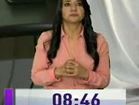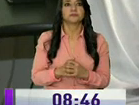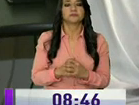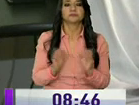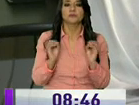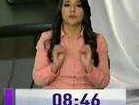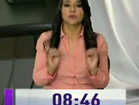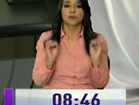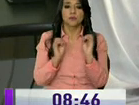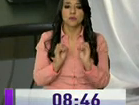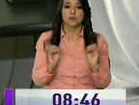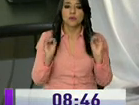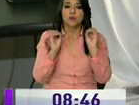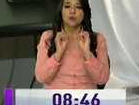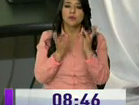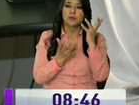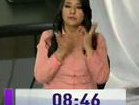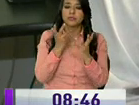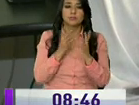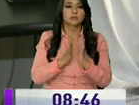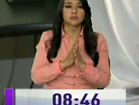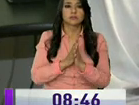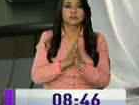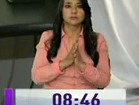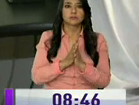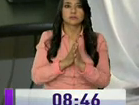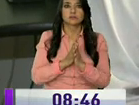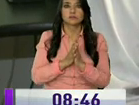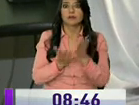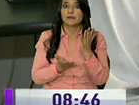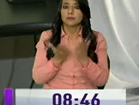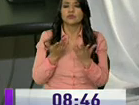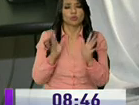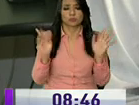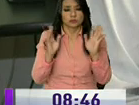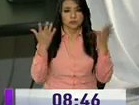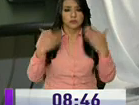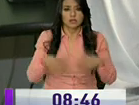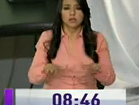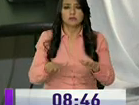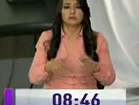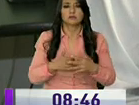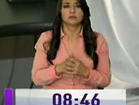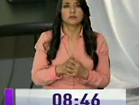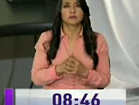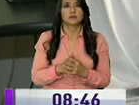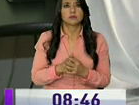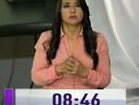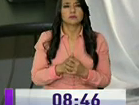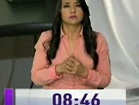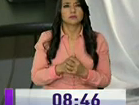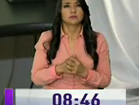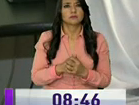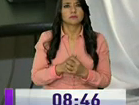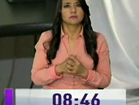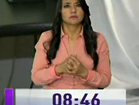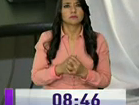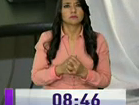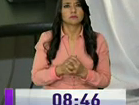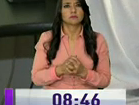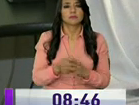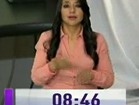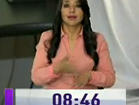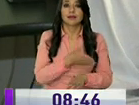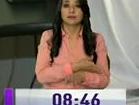La posibilidad, no la posibilidad, sino ya el hecho cierto de no darse el